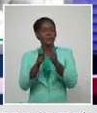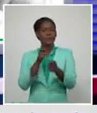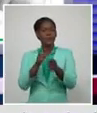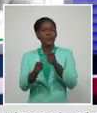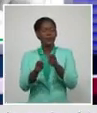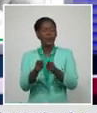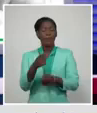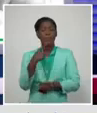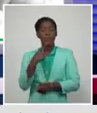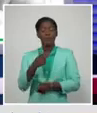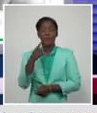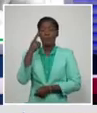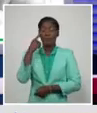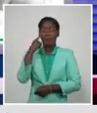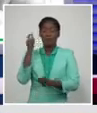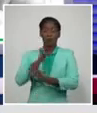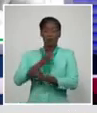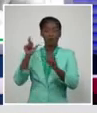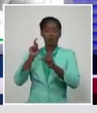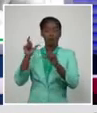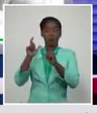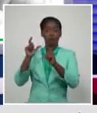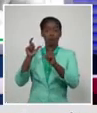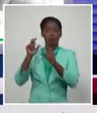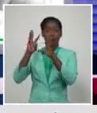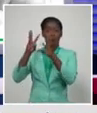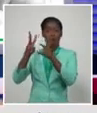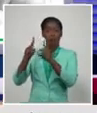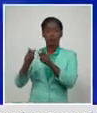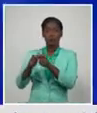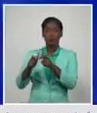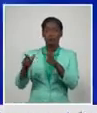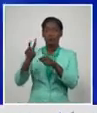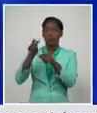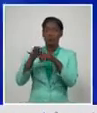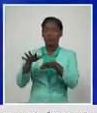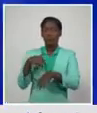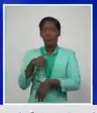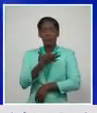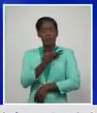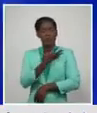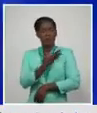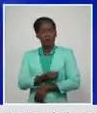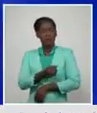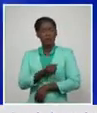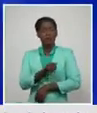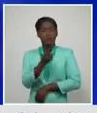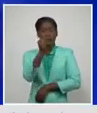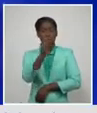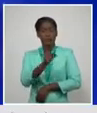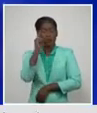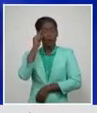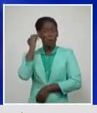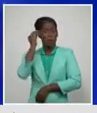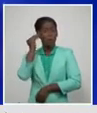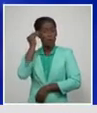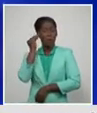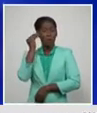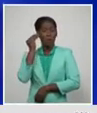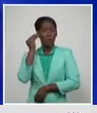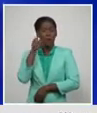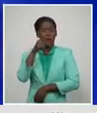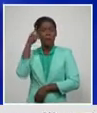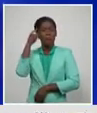cifras alarmantes, así ella expresa, angustiantes, bien preocupantes, ya lo comentábamos. ¿Se ha